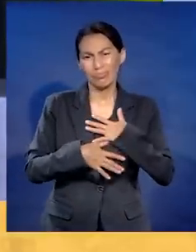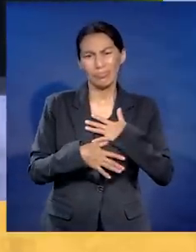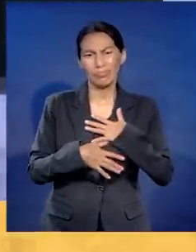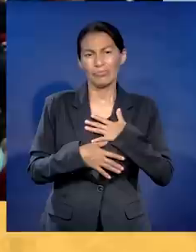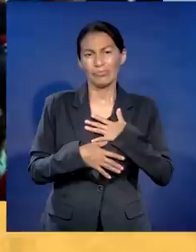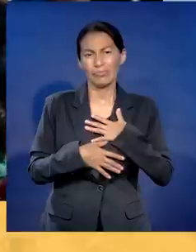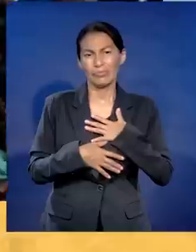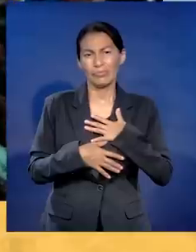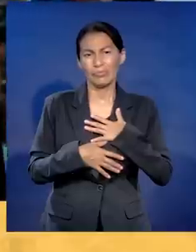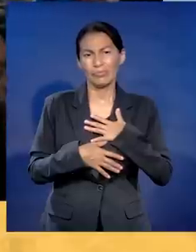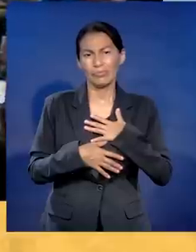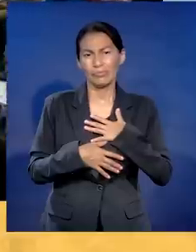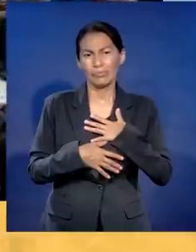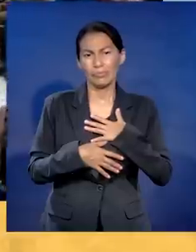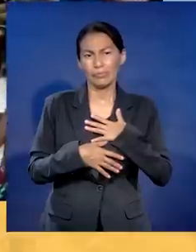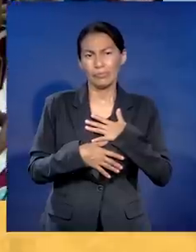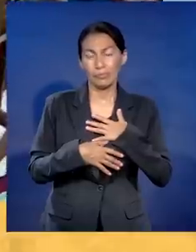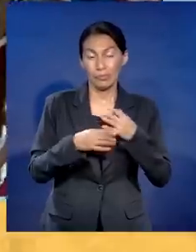Pero ya me cansé.